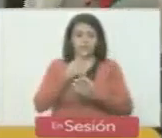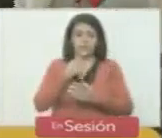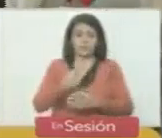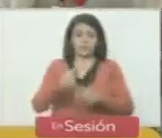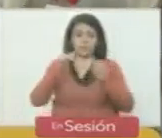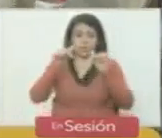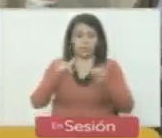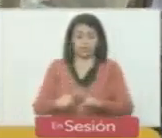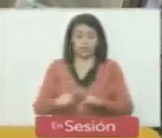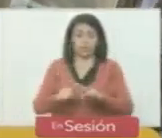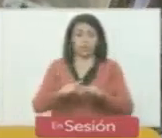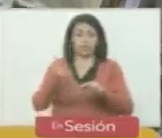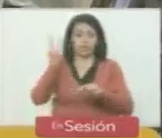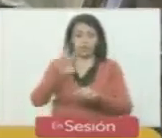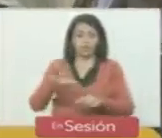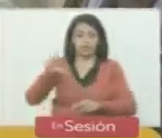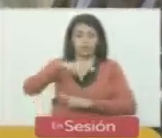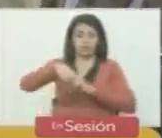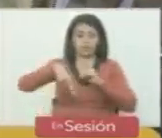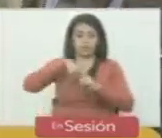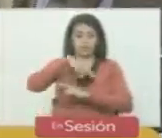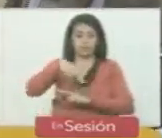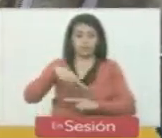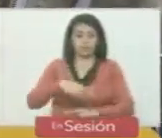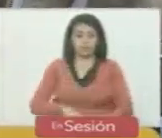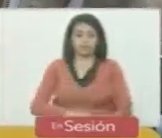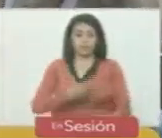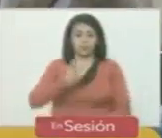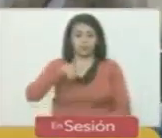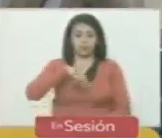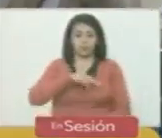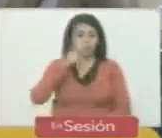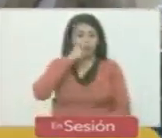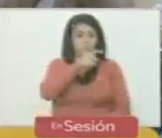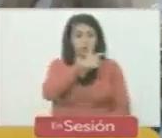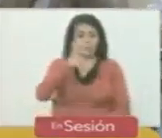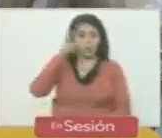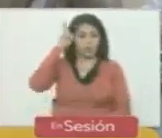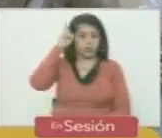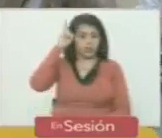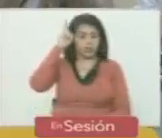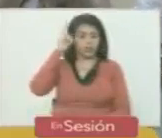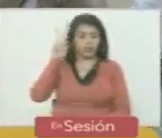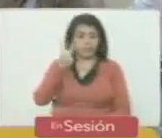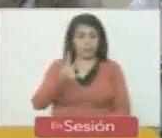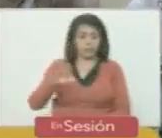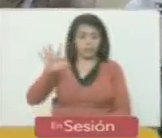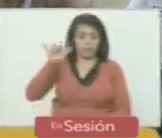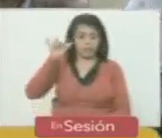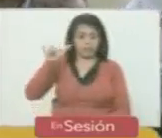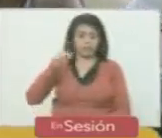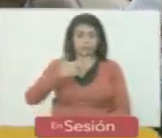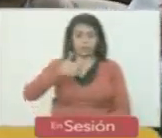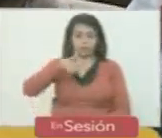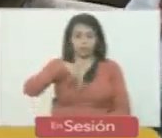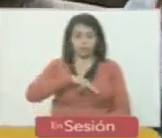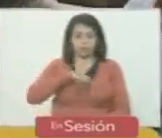aquí desde esta Venezuela revolucionaria que nosotros los pueblos indígenas en Venezuela